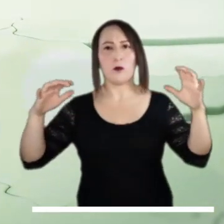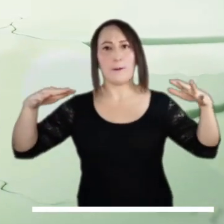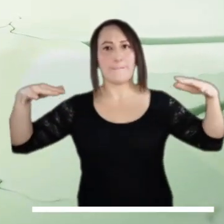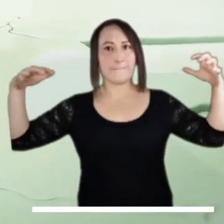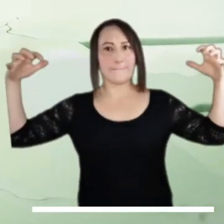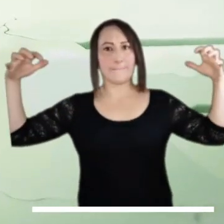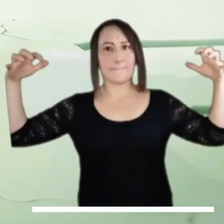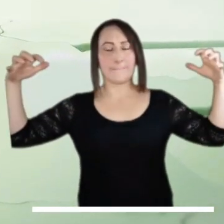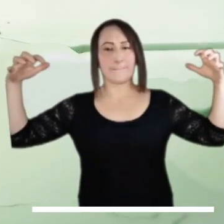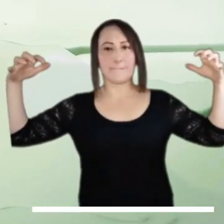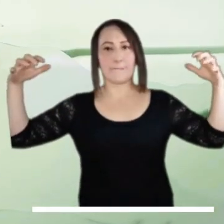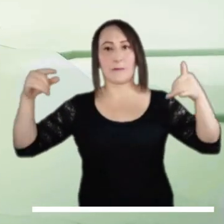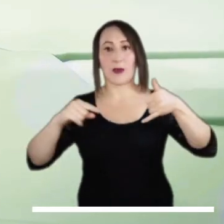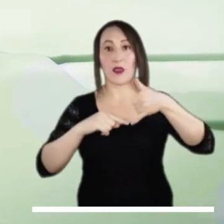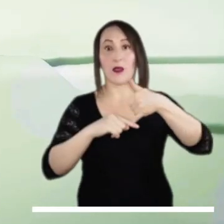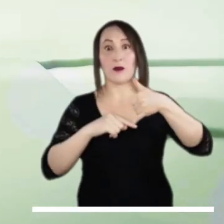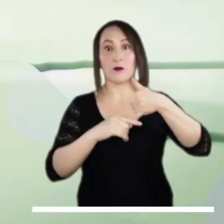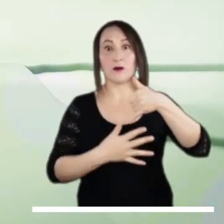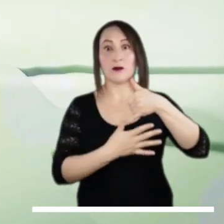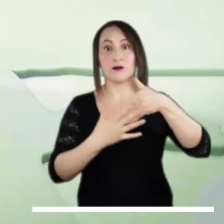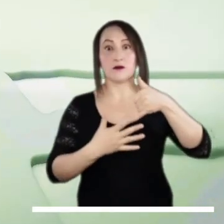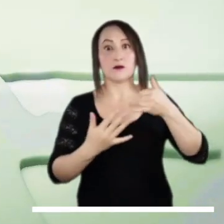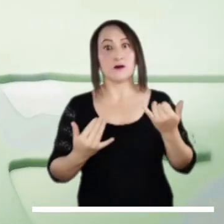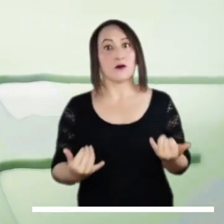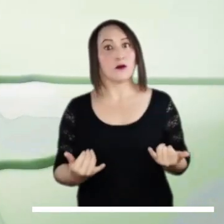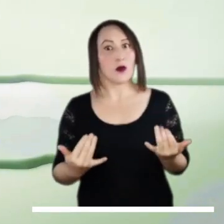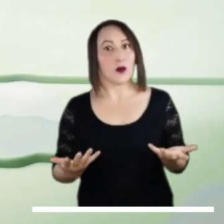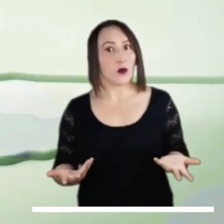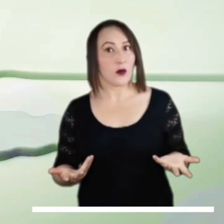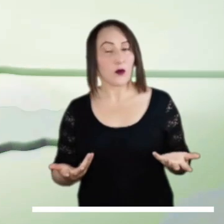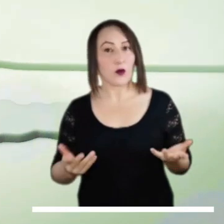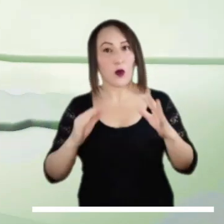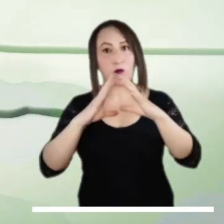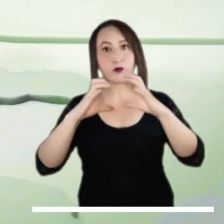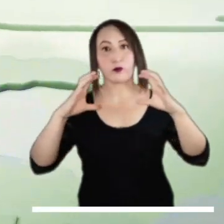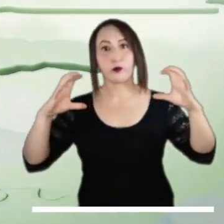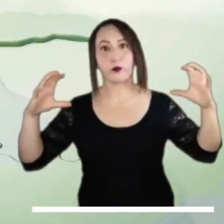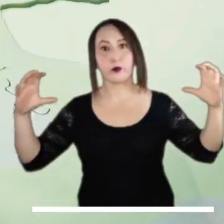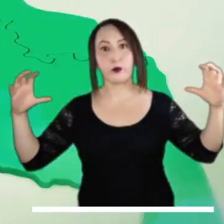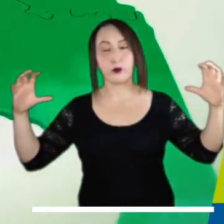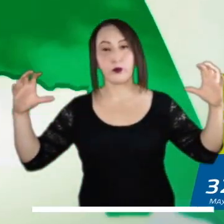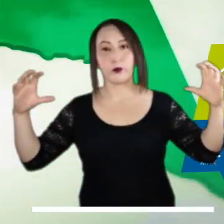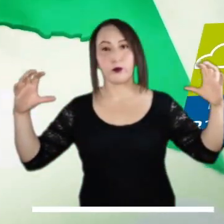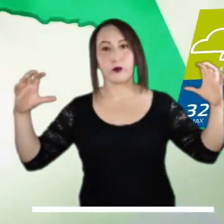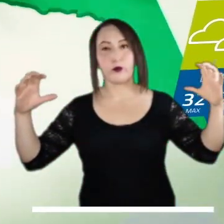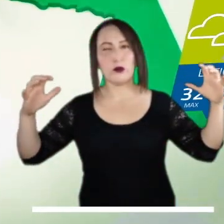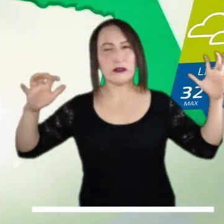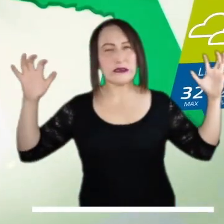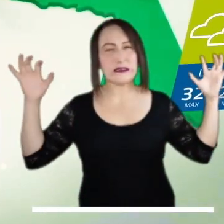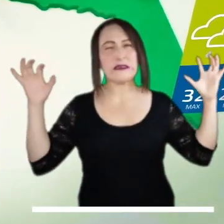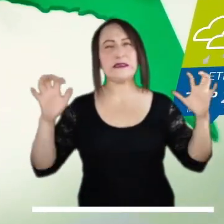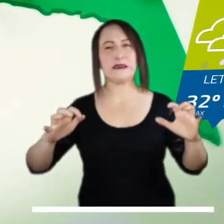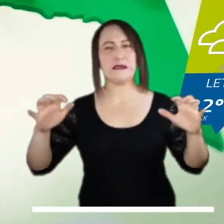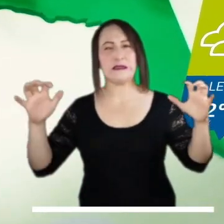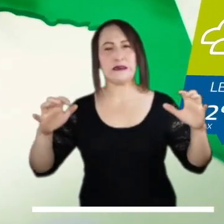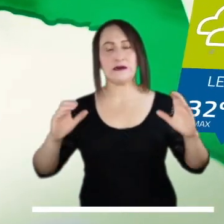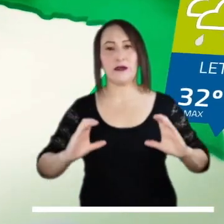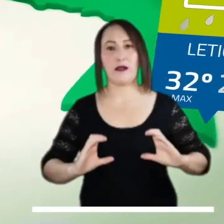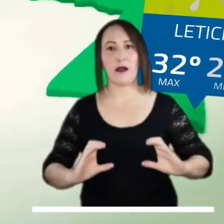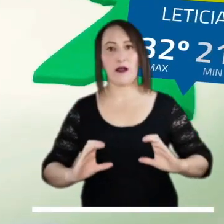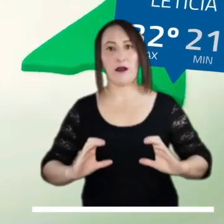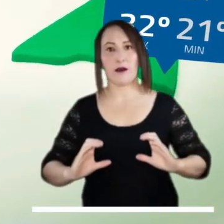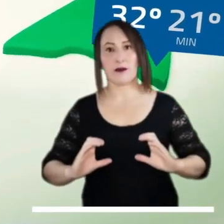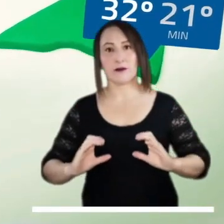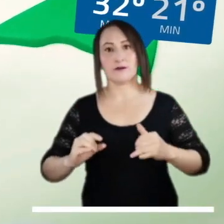Orinoquía se estiman cielos nublados con tiempo seco. El Amazonas colombiano despierta hoy con predominio de nubes que